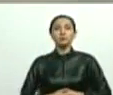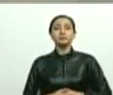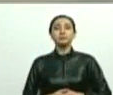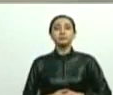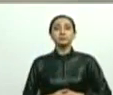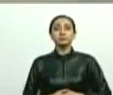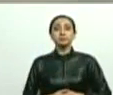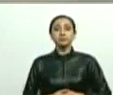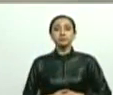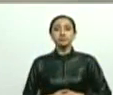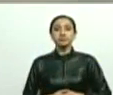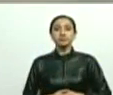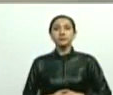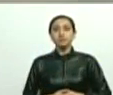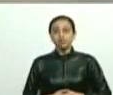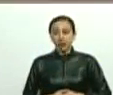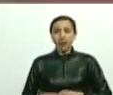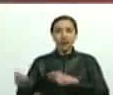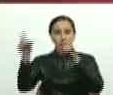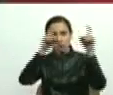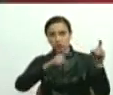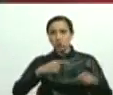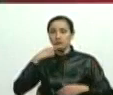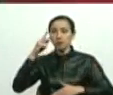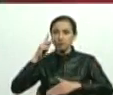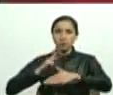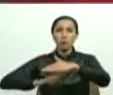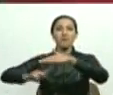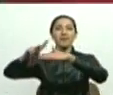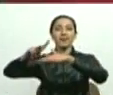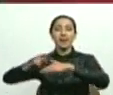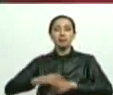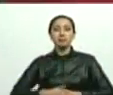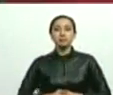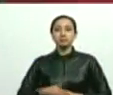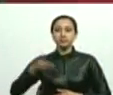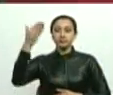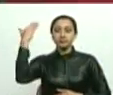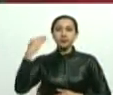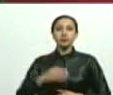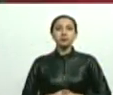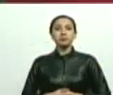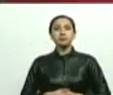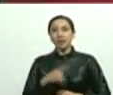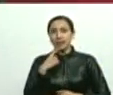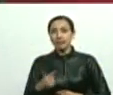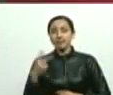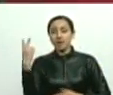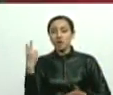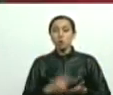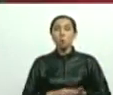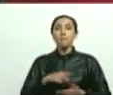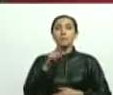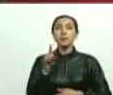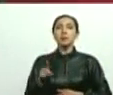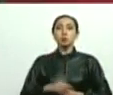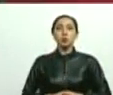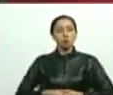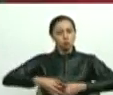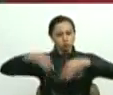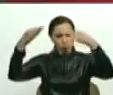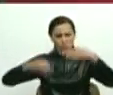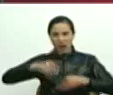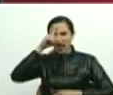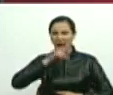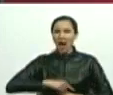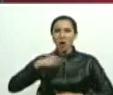está cumpliendo su profecía. El año 2021 es un año decisivo para las décadas